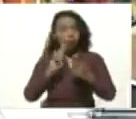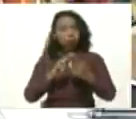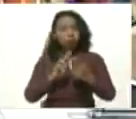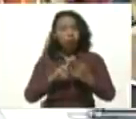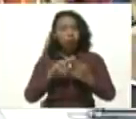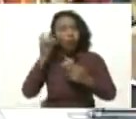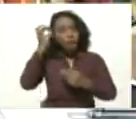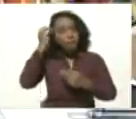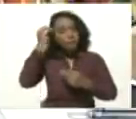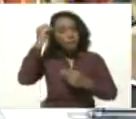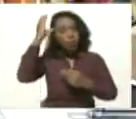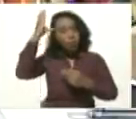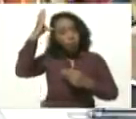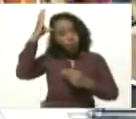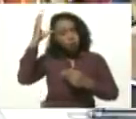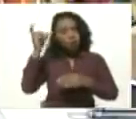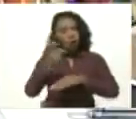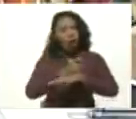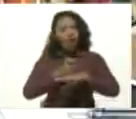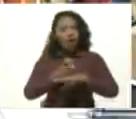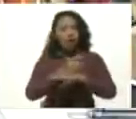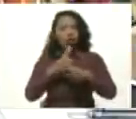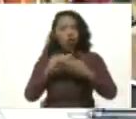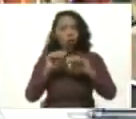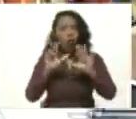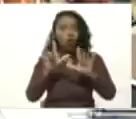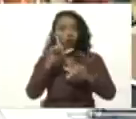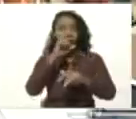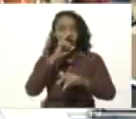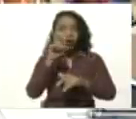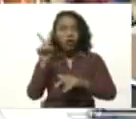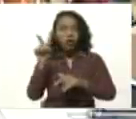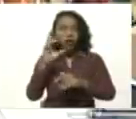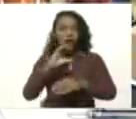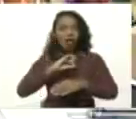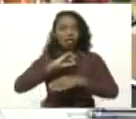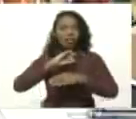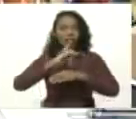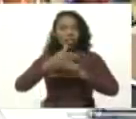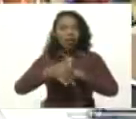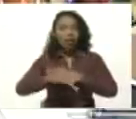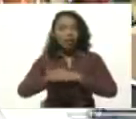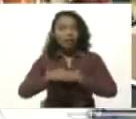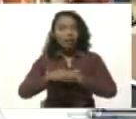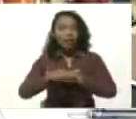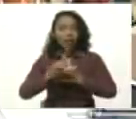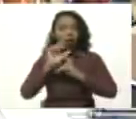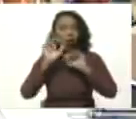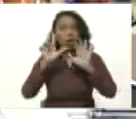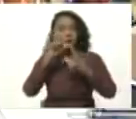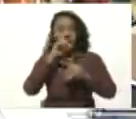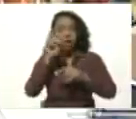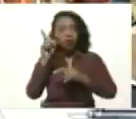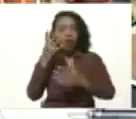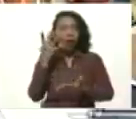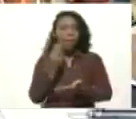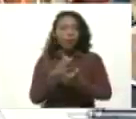sido gobernadora durante 8 años en Delta Macuro, 8 años en